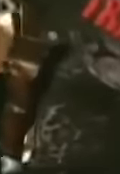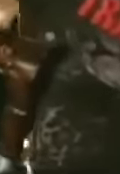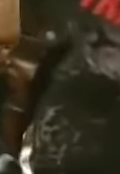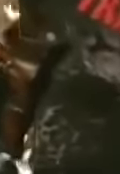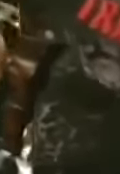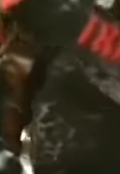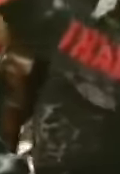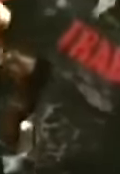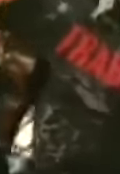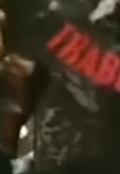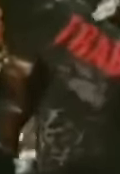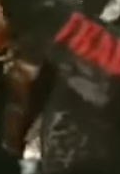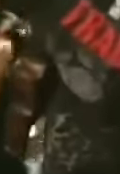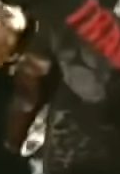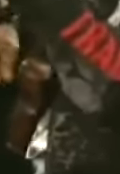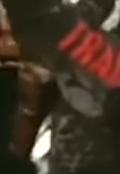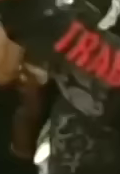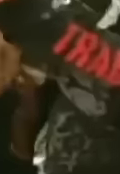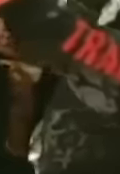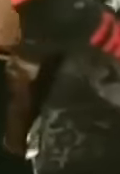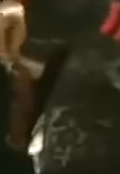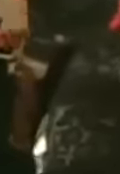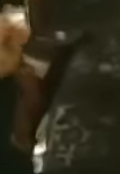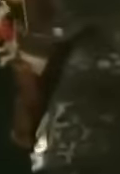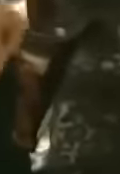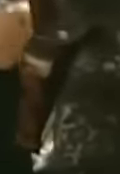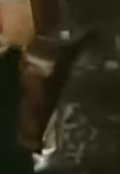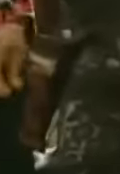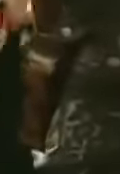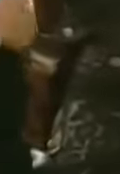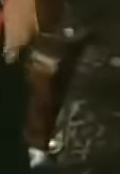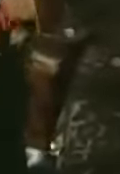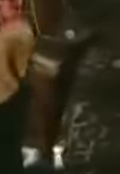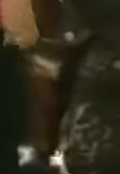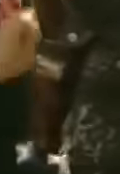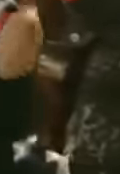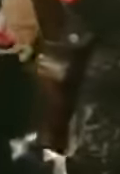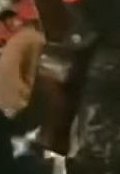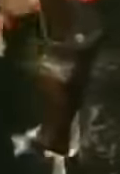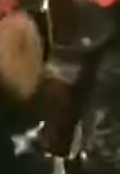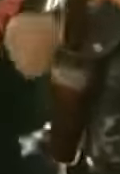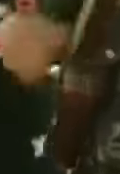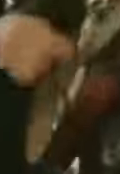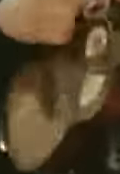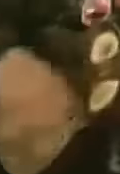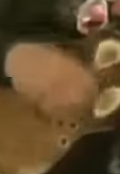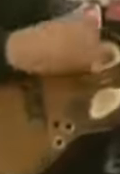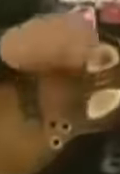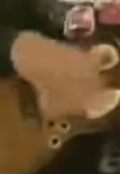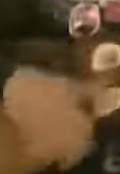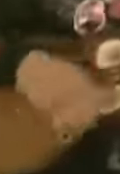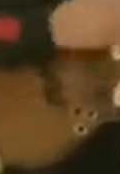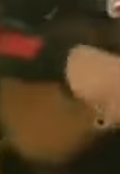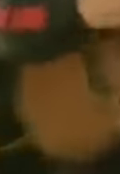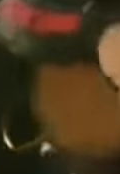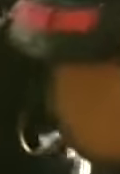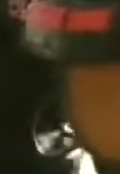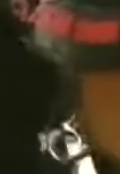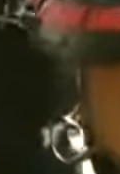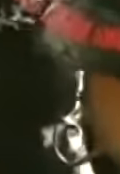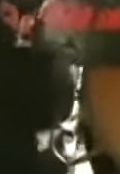a construir lo afirmativo, lo positivo, y eso ha sido gracias a cada uno de